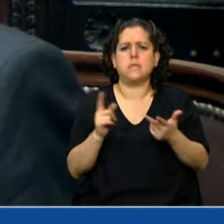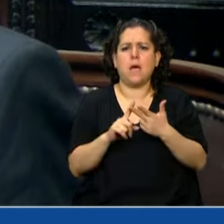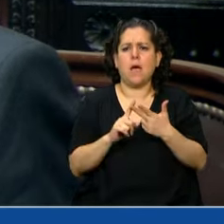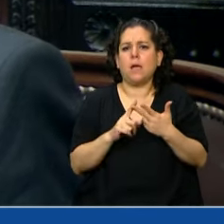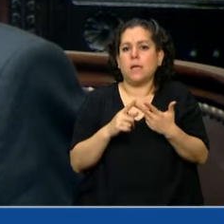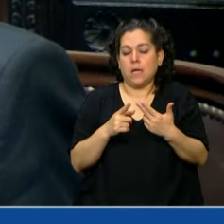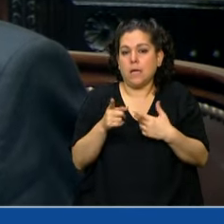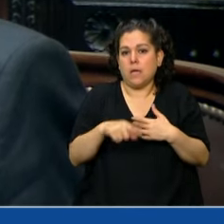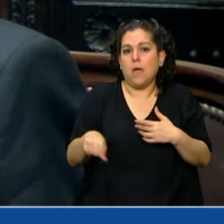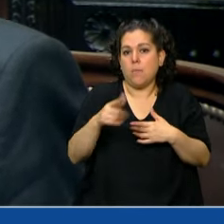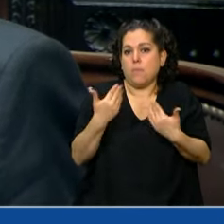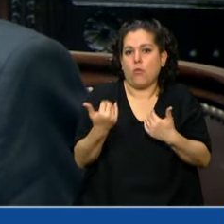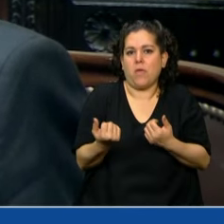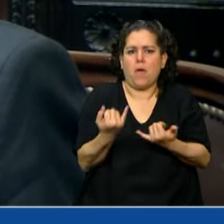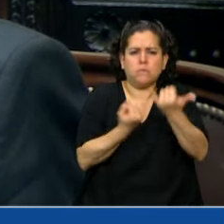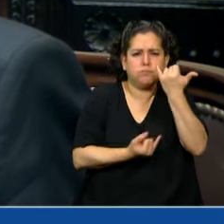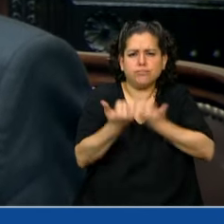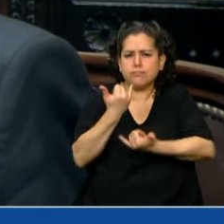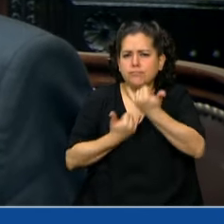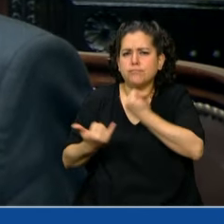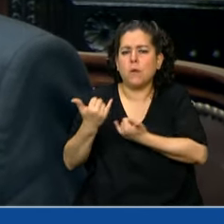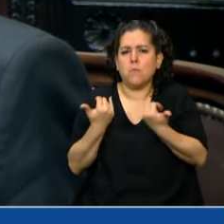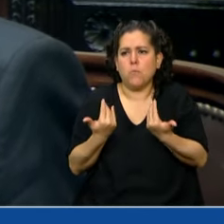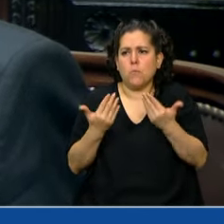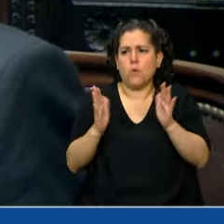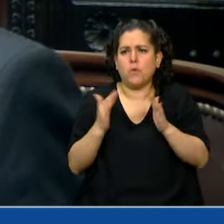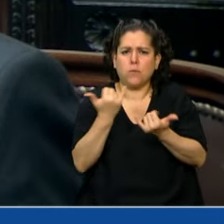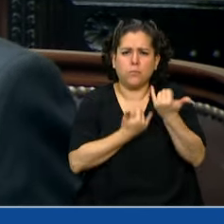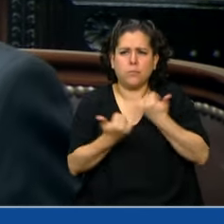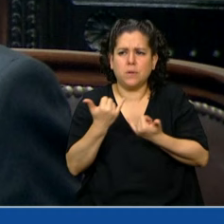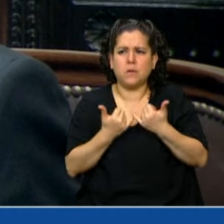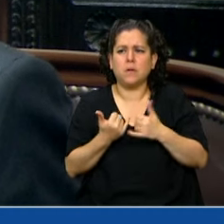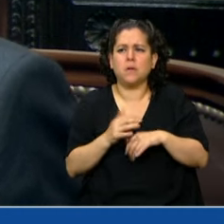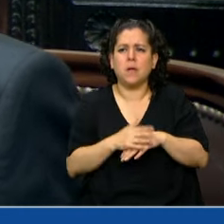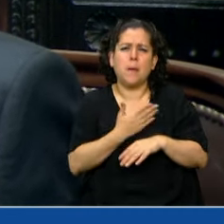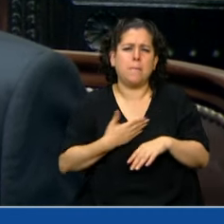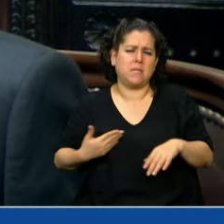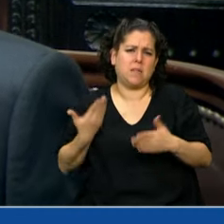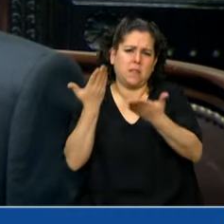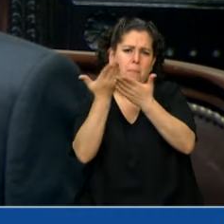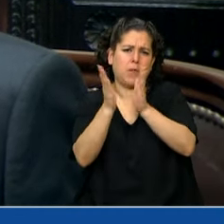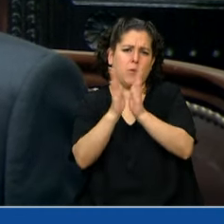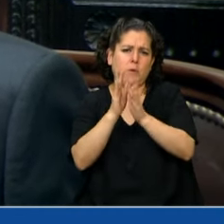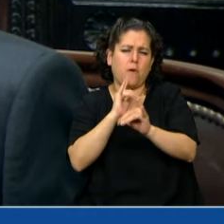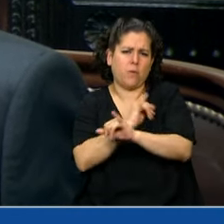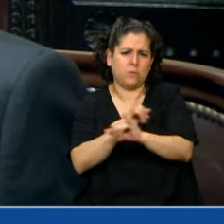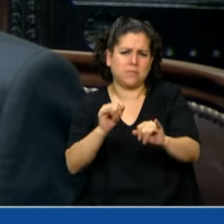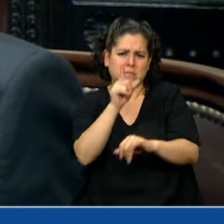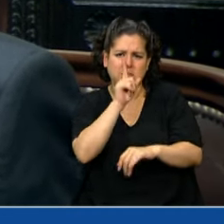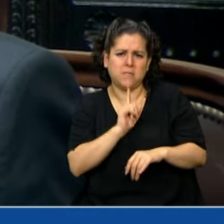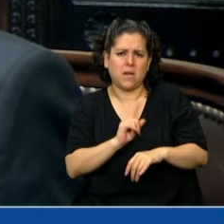nos hubiesen podido transmitir y hes señora presidenta le voy a pedir que pida